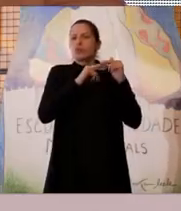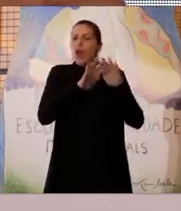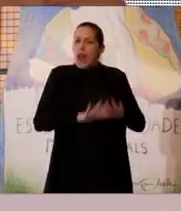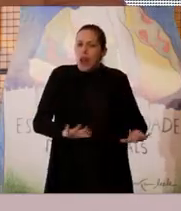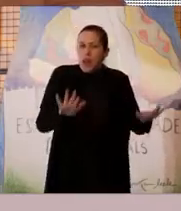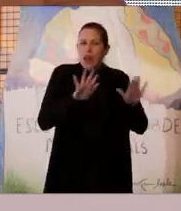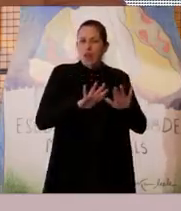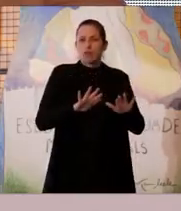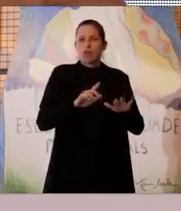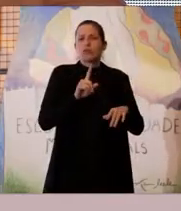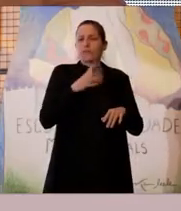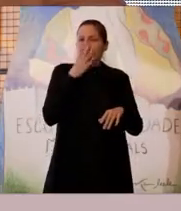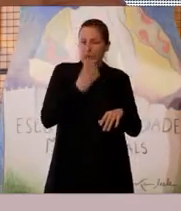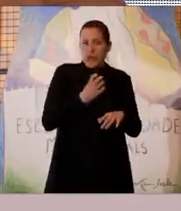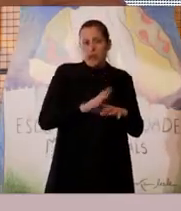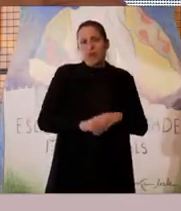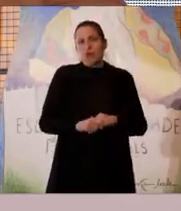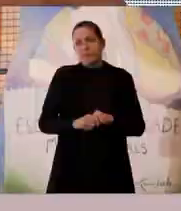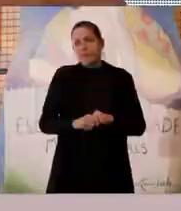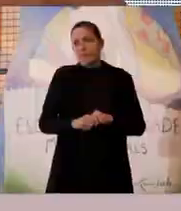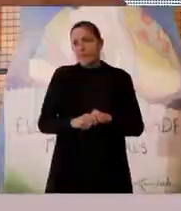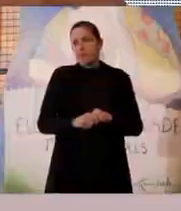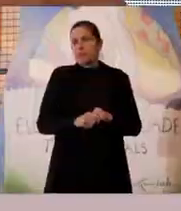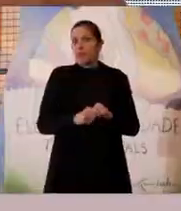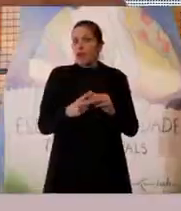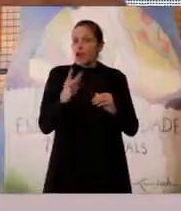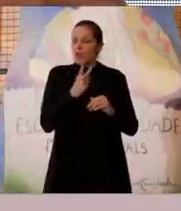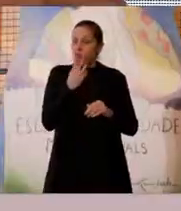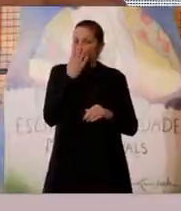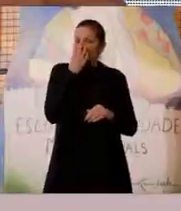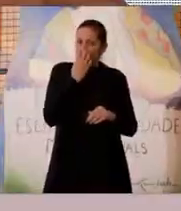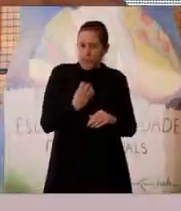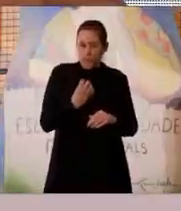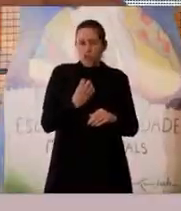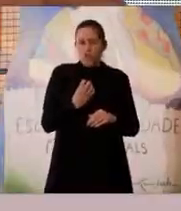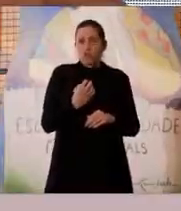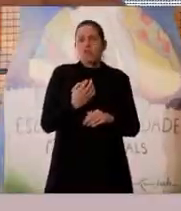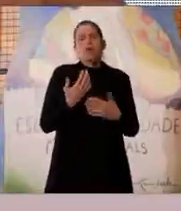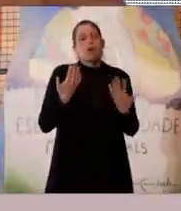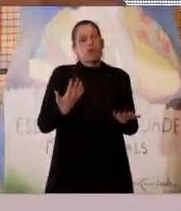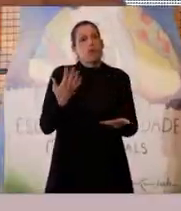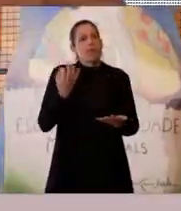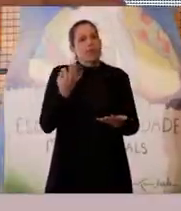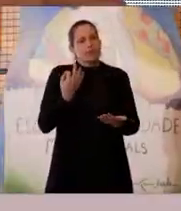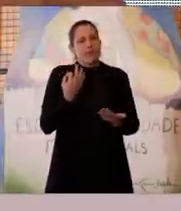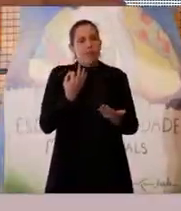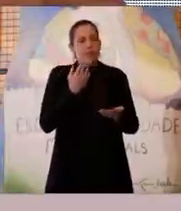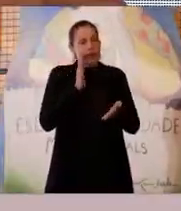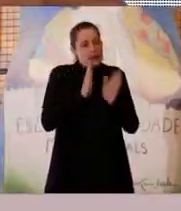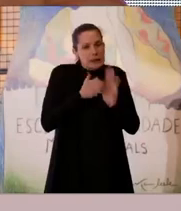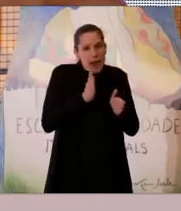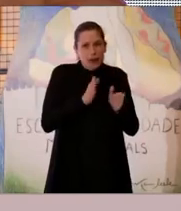de manera muy seria y como es algo muy serio hay que tener muy muchísimo cuidado con su tratamiento